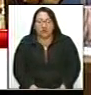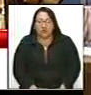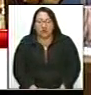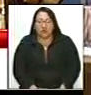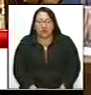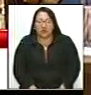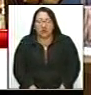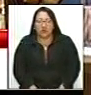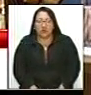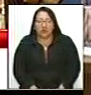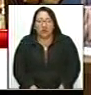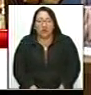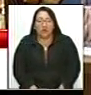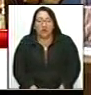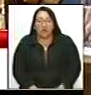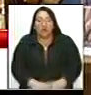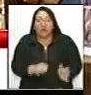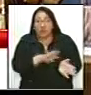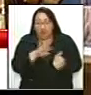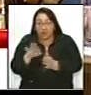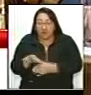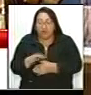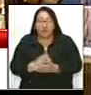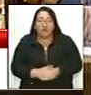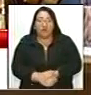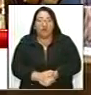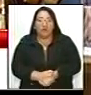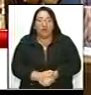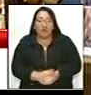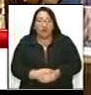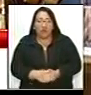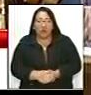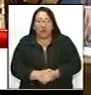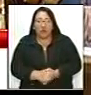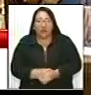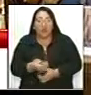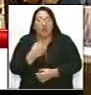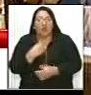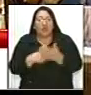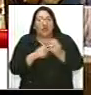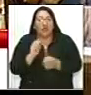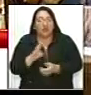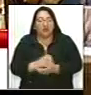claro. Por otro lado, presidente, debo decirle